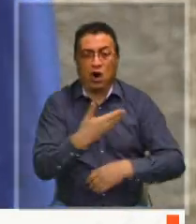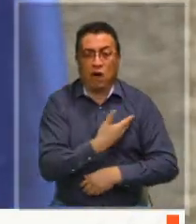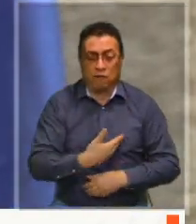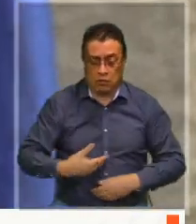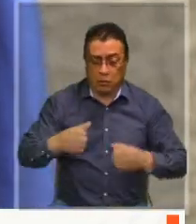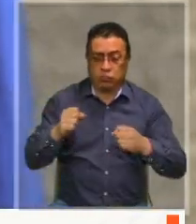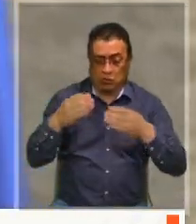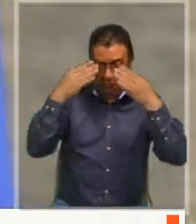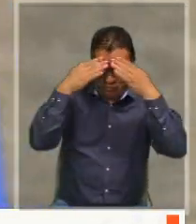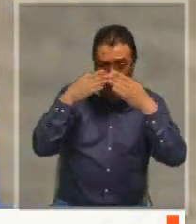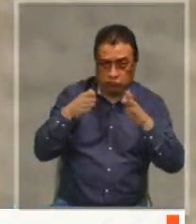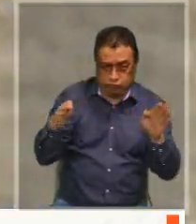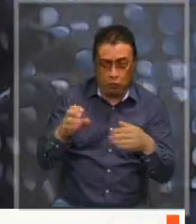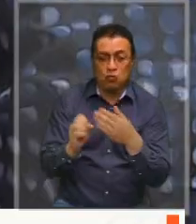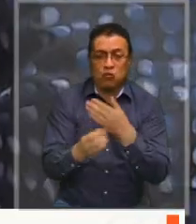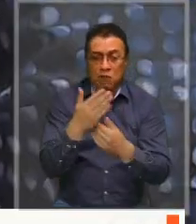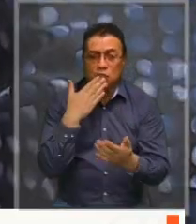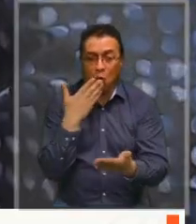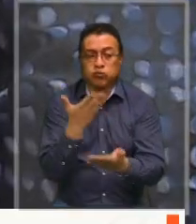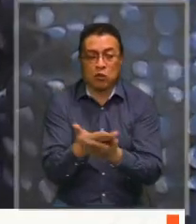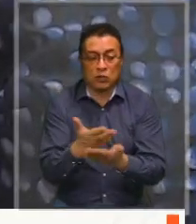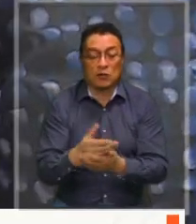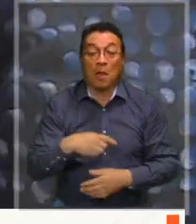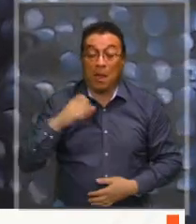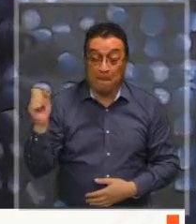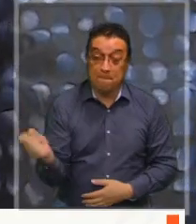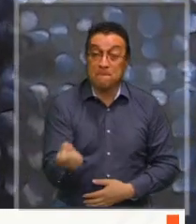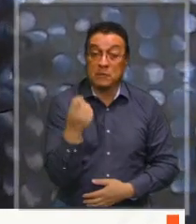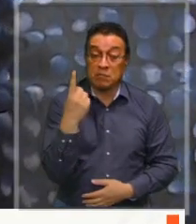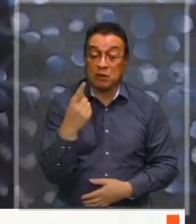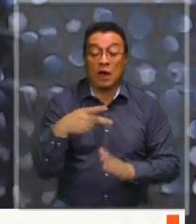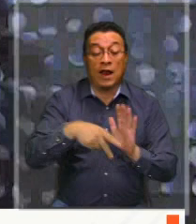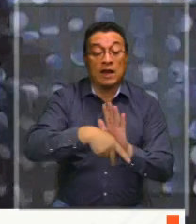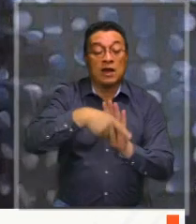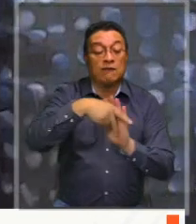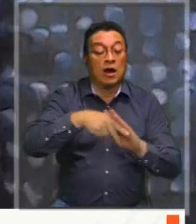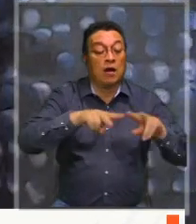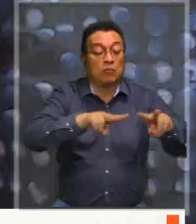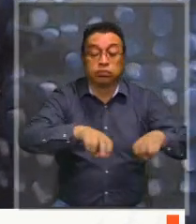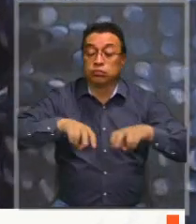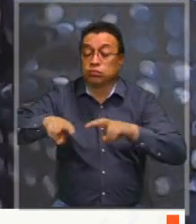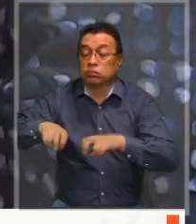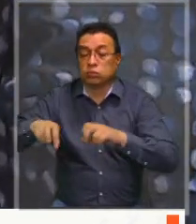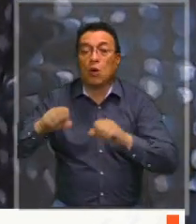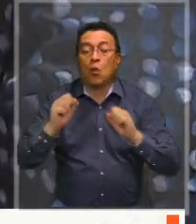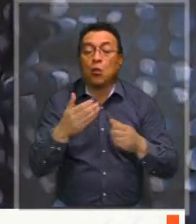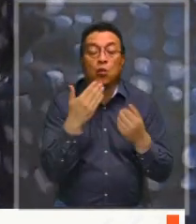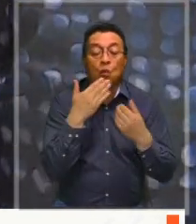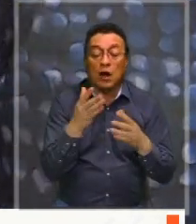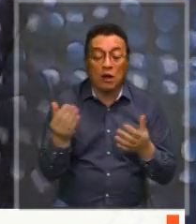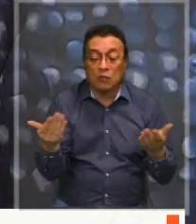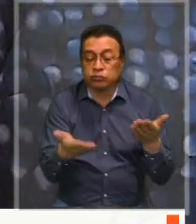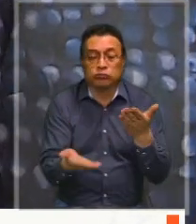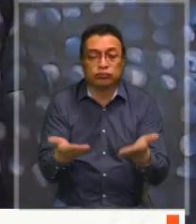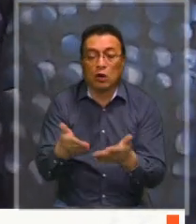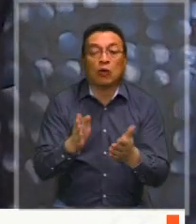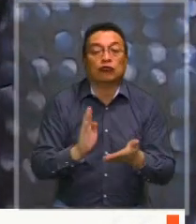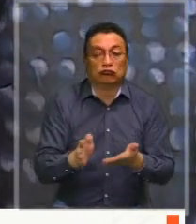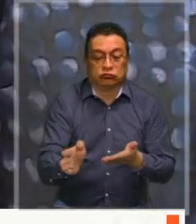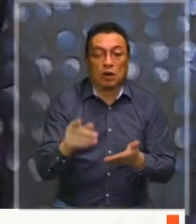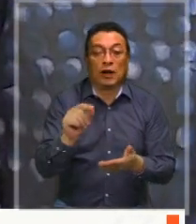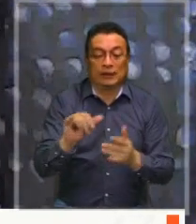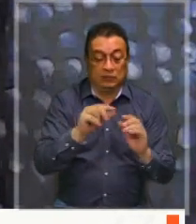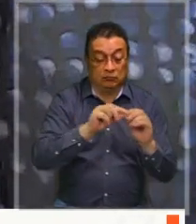analizar nuevas propuestas Entonces lo primero el nivel de recaudación que en cualquier fórmula que se proponga se preserve Y en segundo lugar